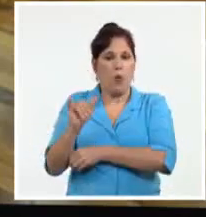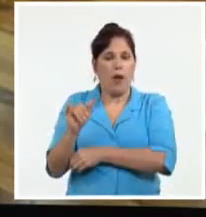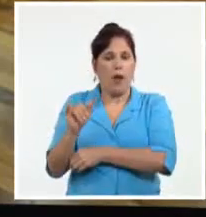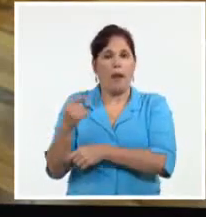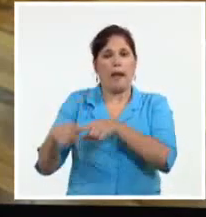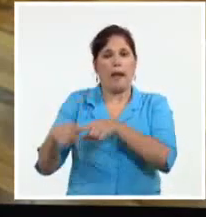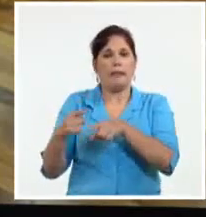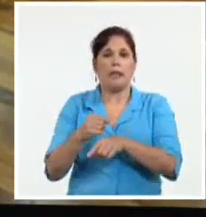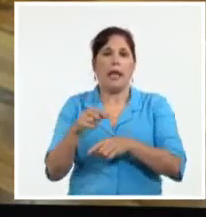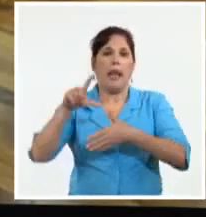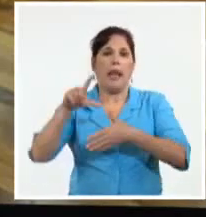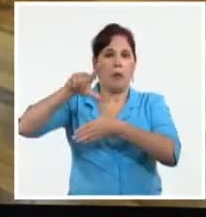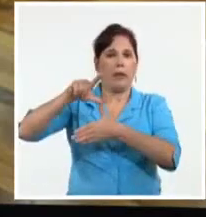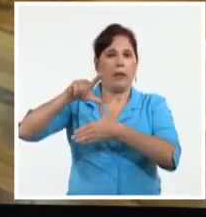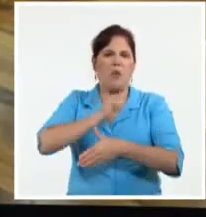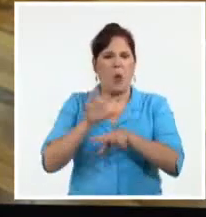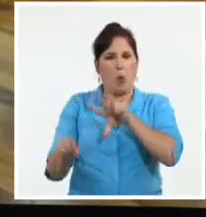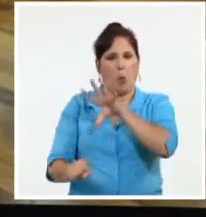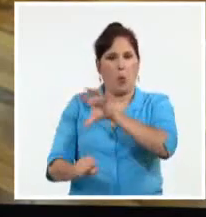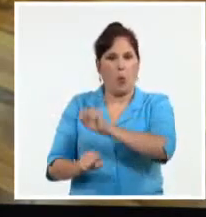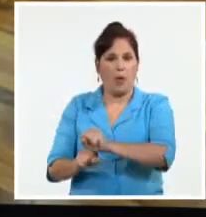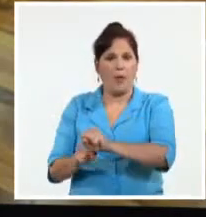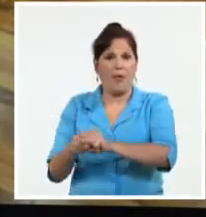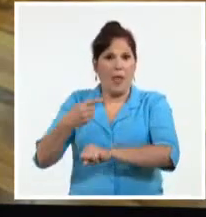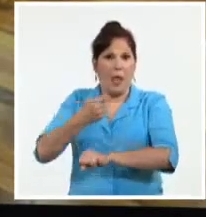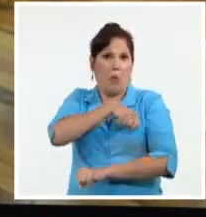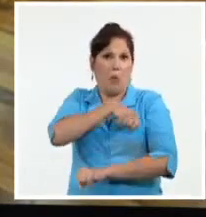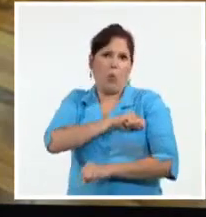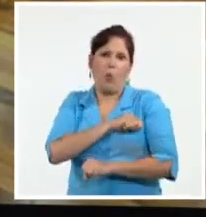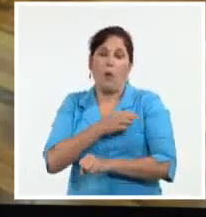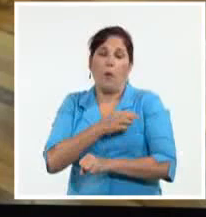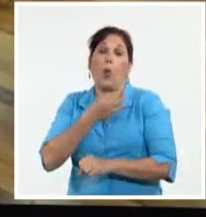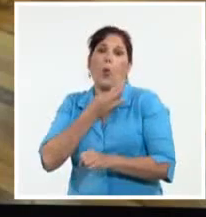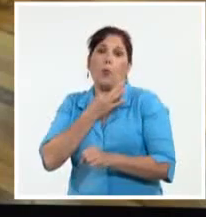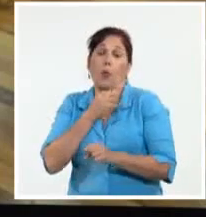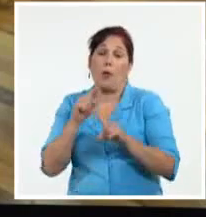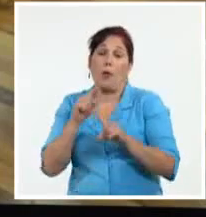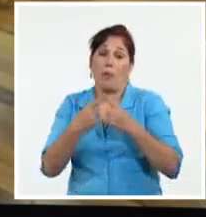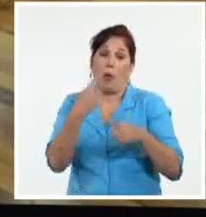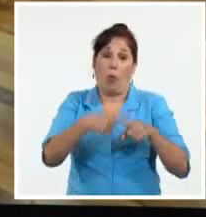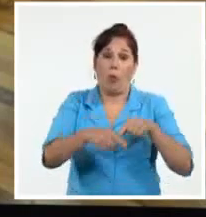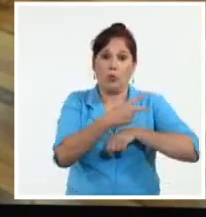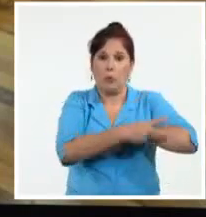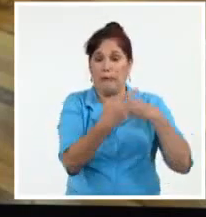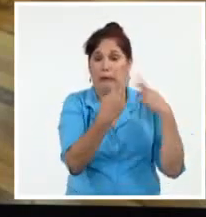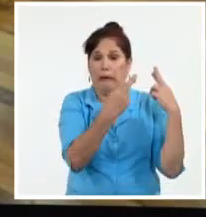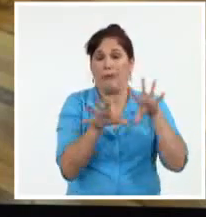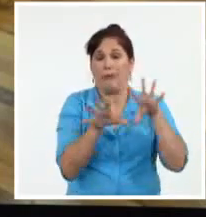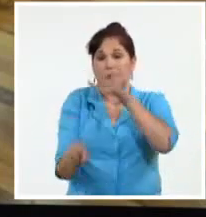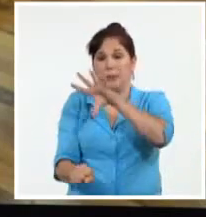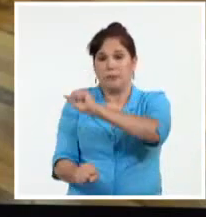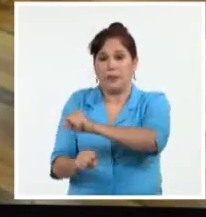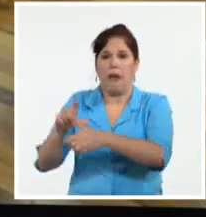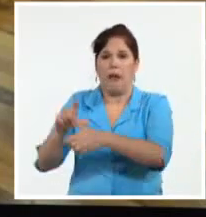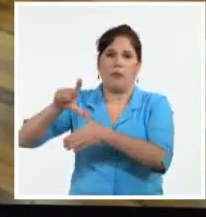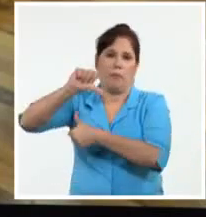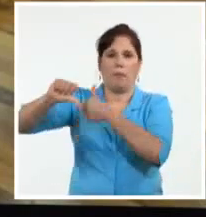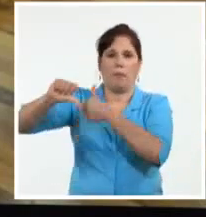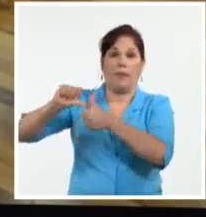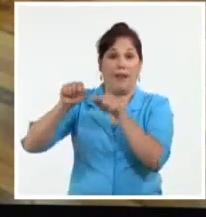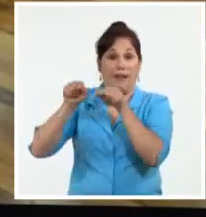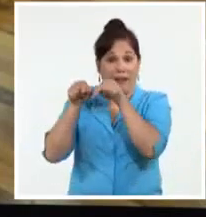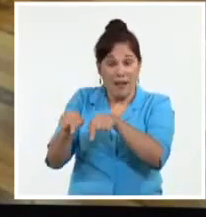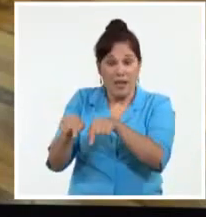materias primas y donde sus habitantes son mano de obra barata, que países ricos usan y descartan a conveniencia, un espacio